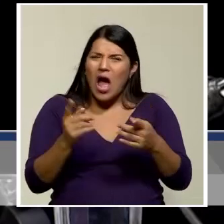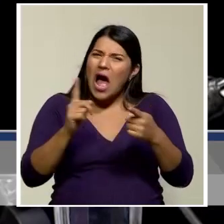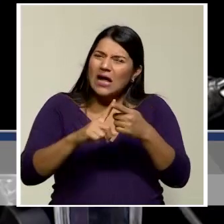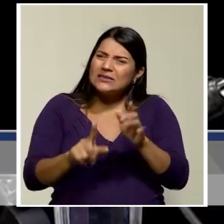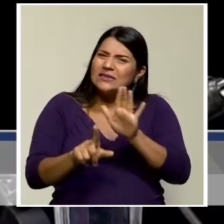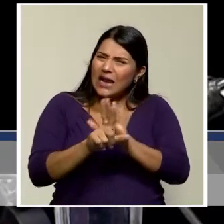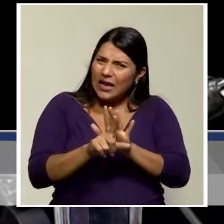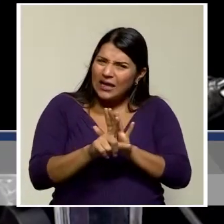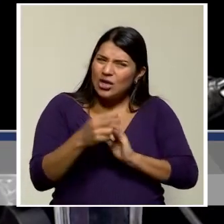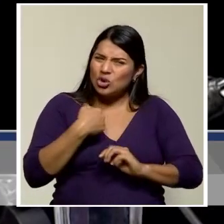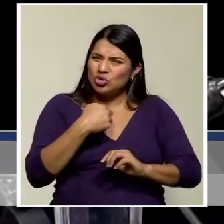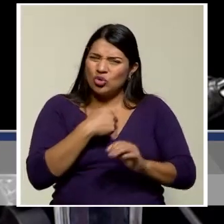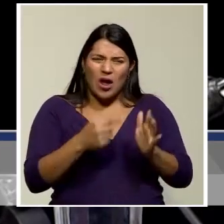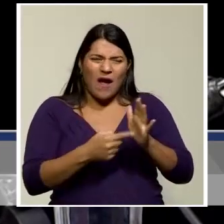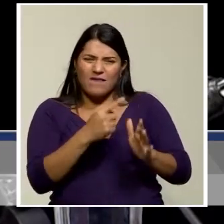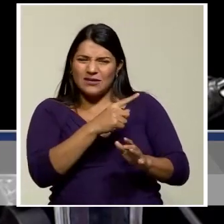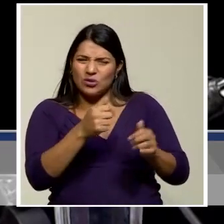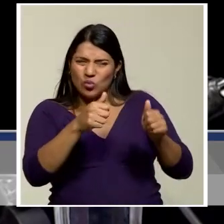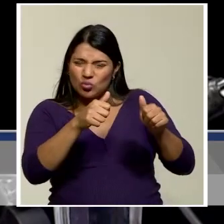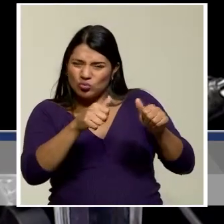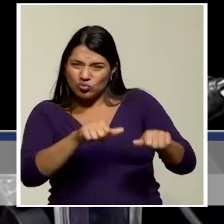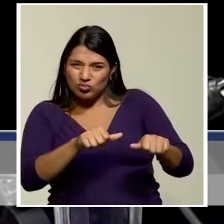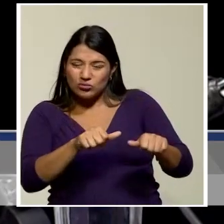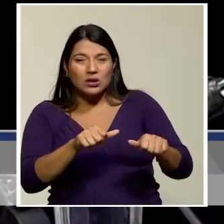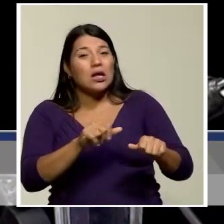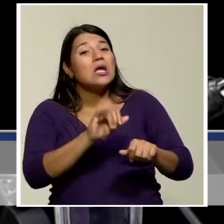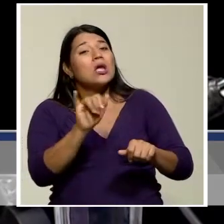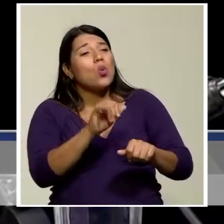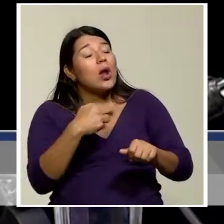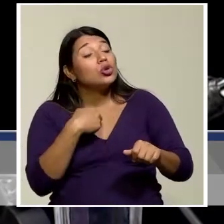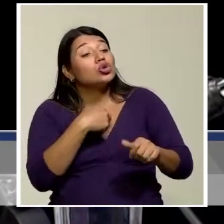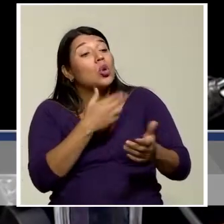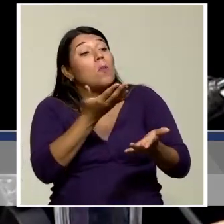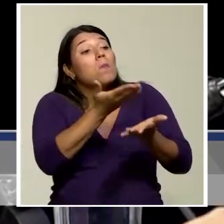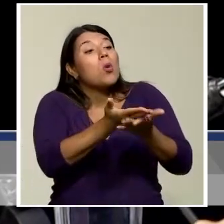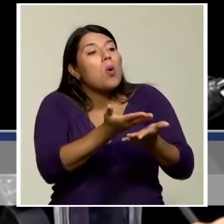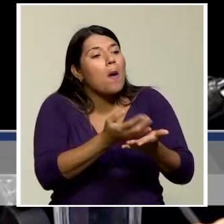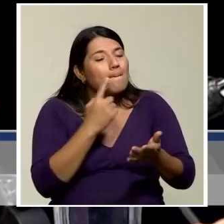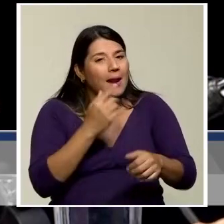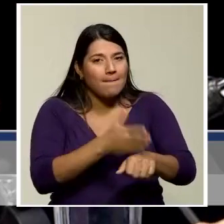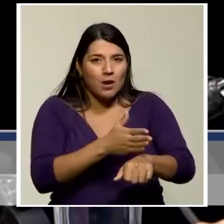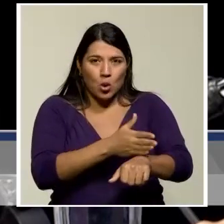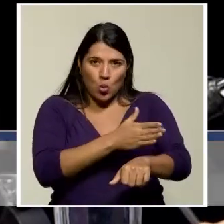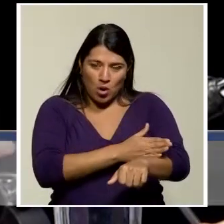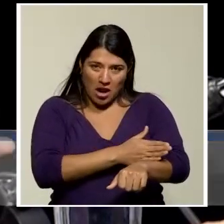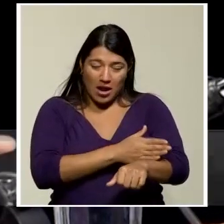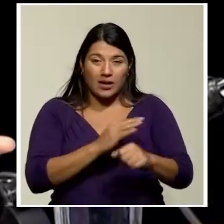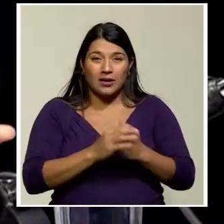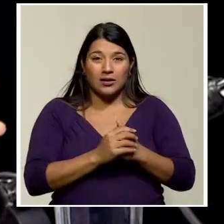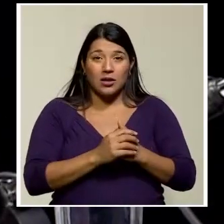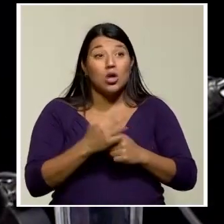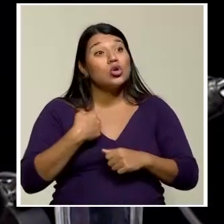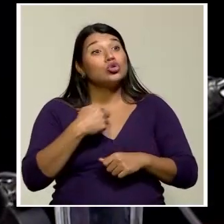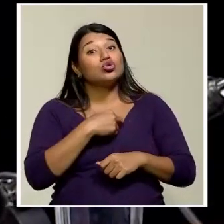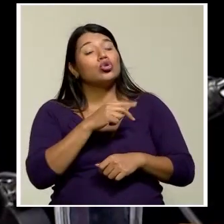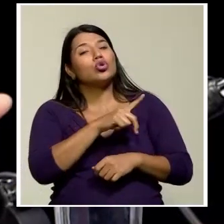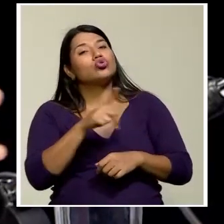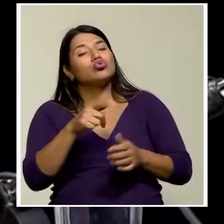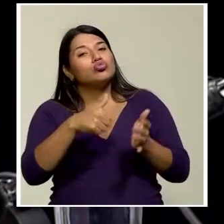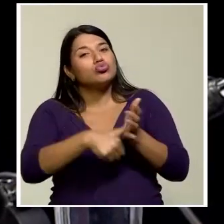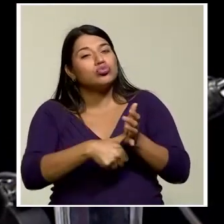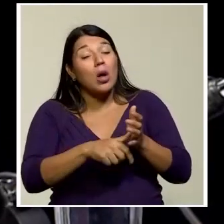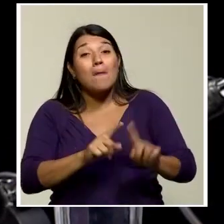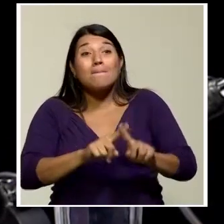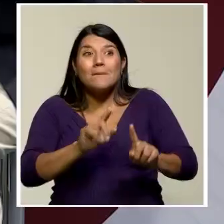logrado incidir, que se aprueben mociones para mejorarlas, para hacerlas menos malas, al menos, si no las hemos votado. Y